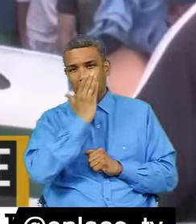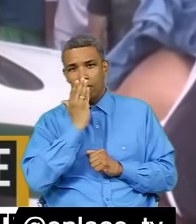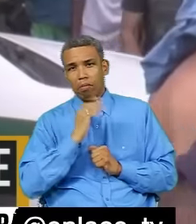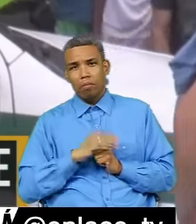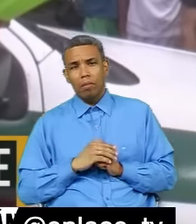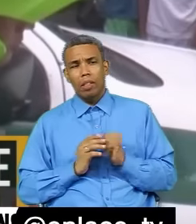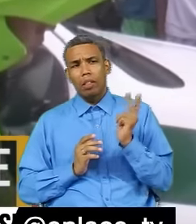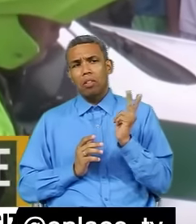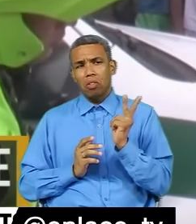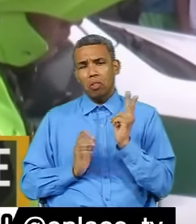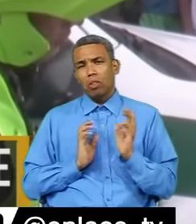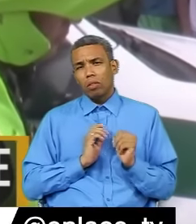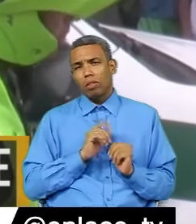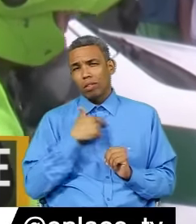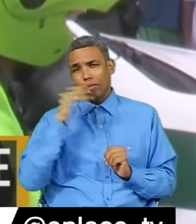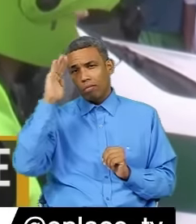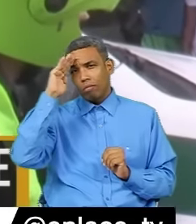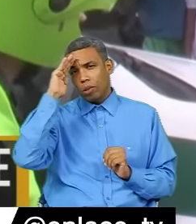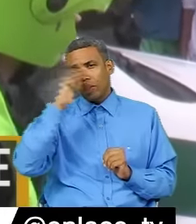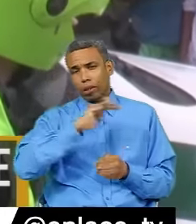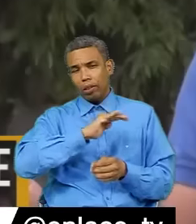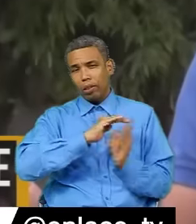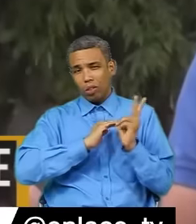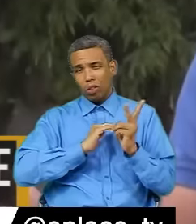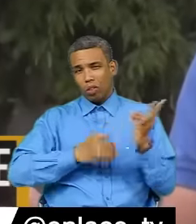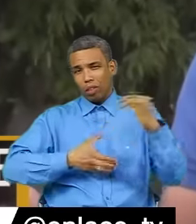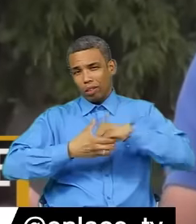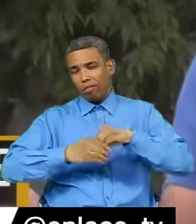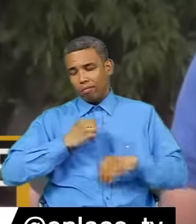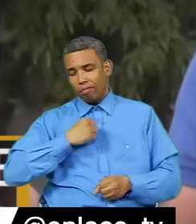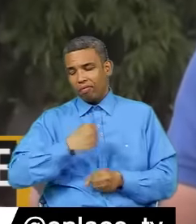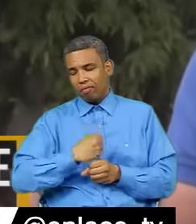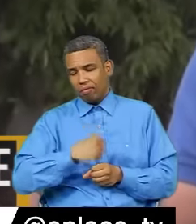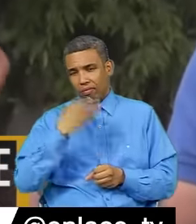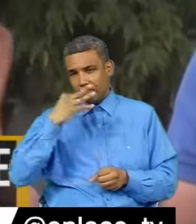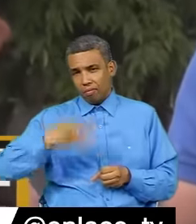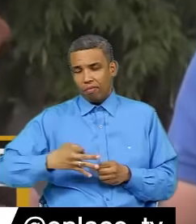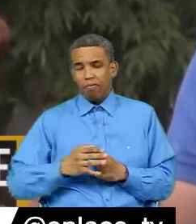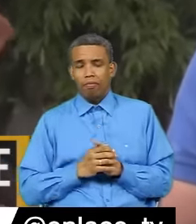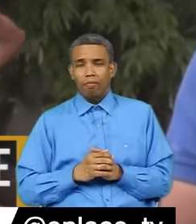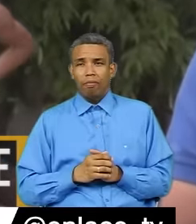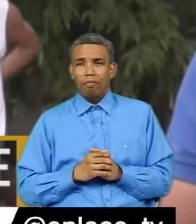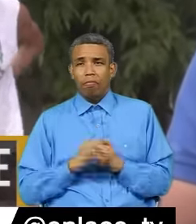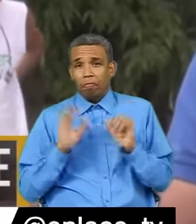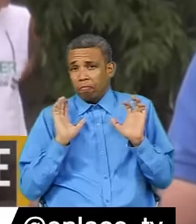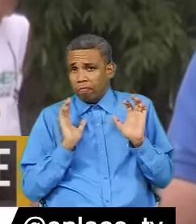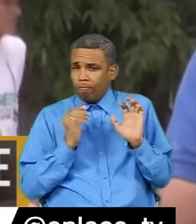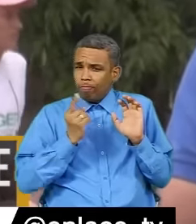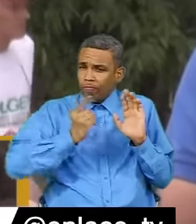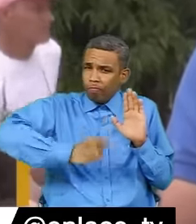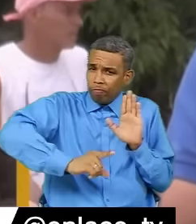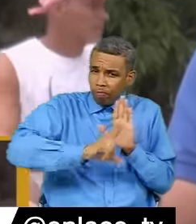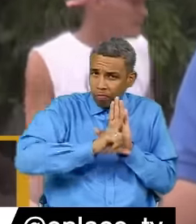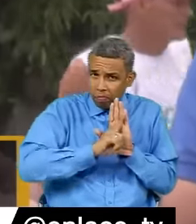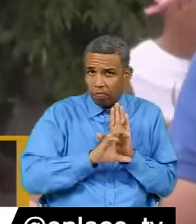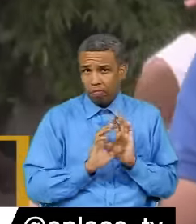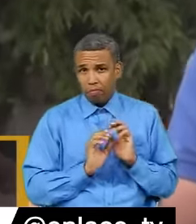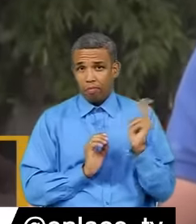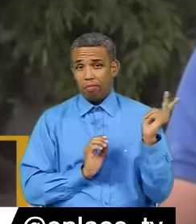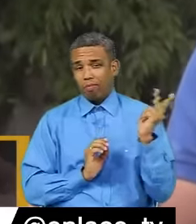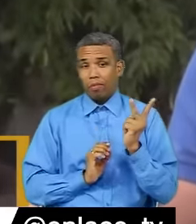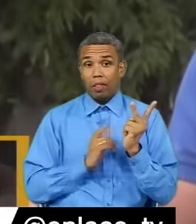inteligencia. Nosotros simplemente queremos hacer un procedimiento pegado a la norma, no estamos queriendo